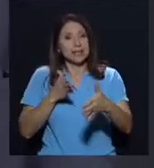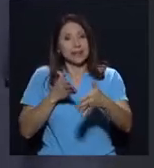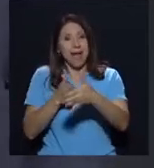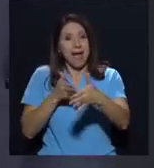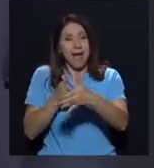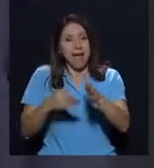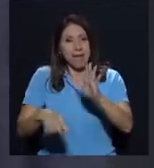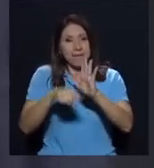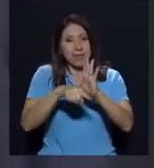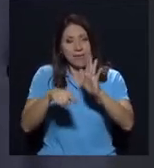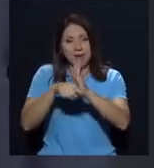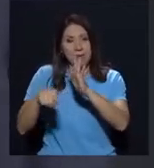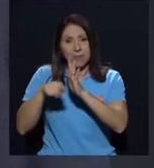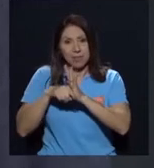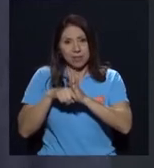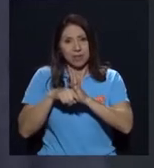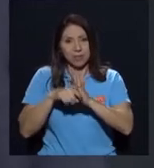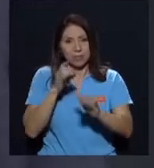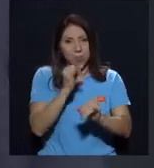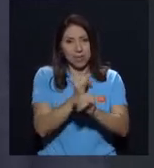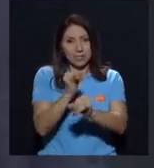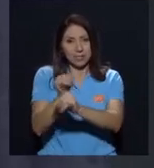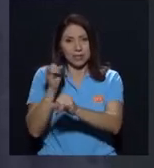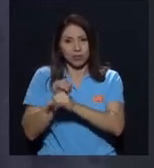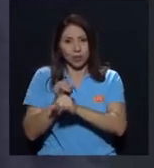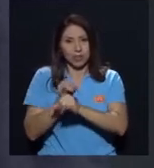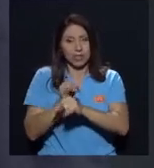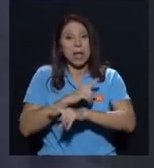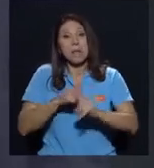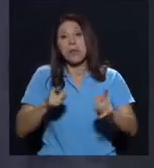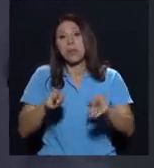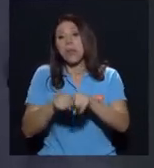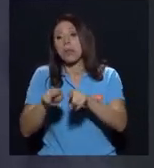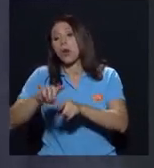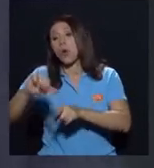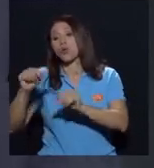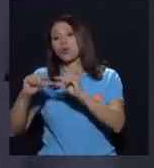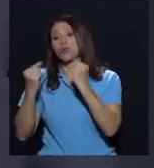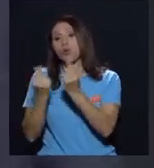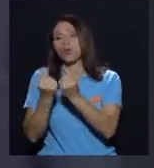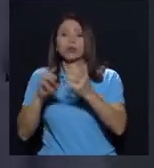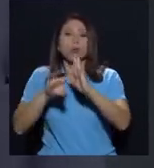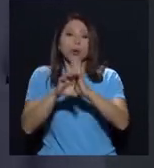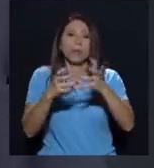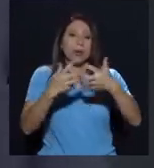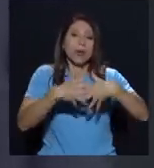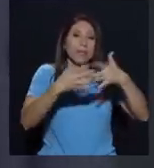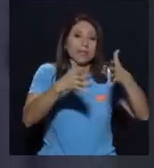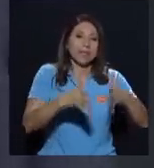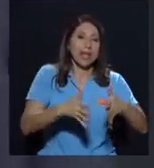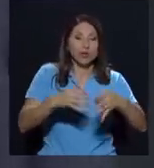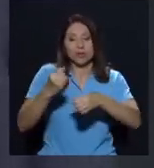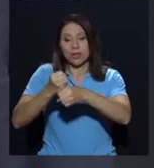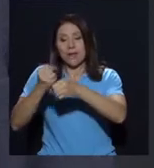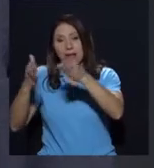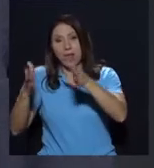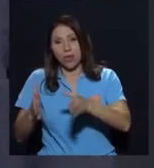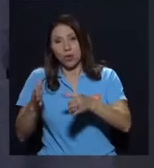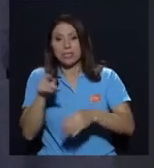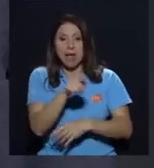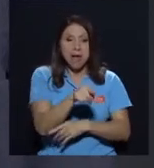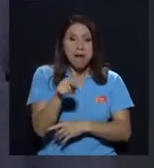por la situación hay otros grupos tanto el lado de los empresarios como el lado de los trabajadores que tienen una situación